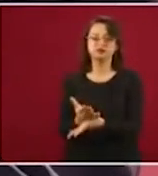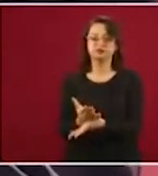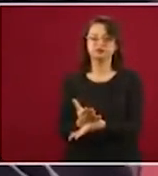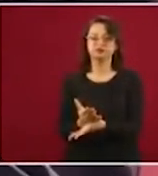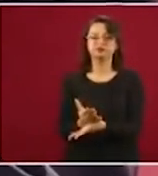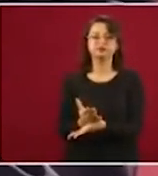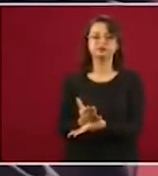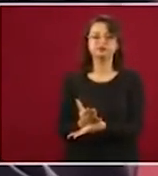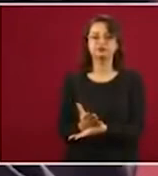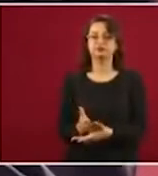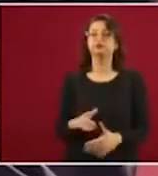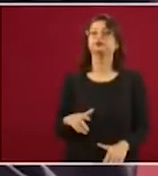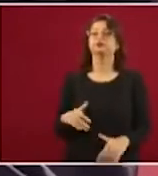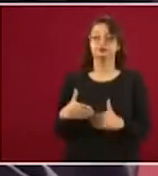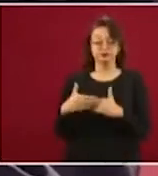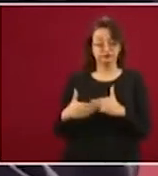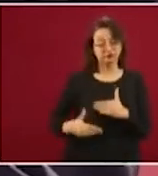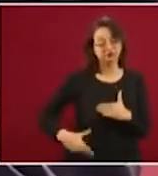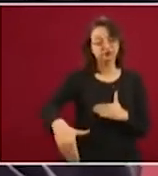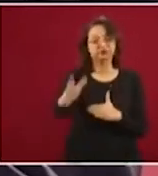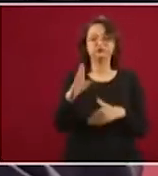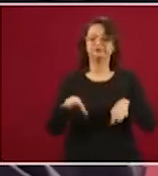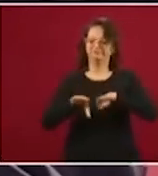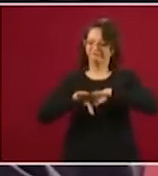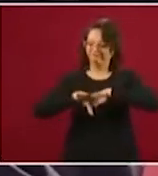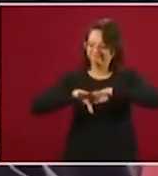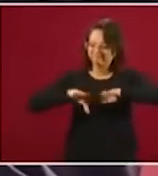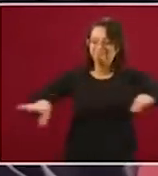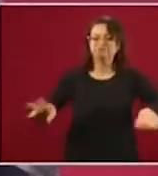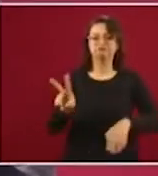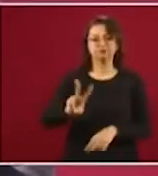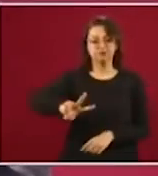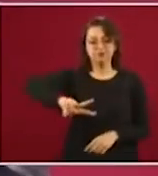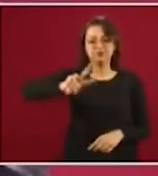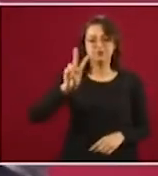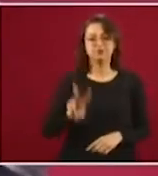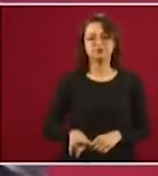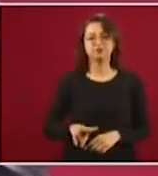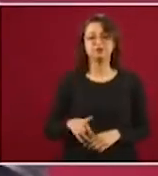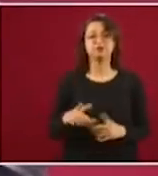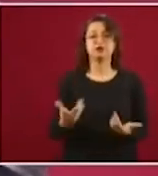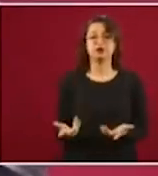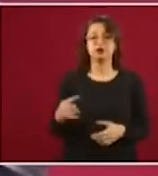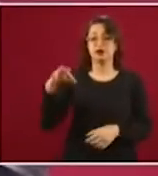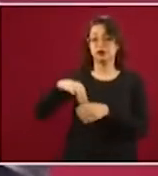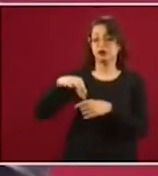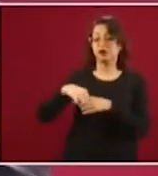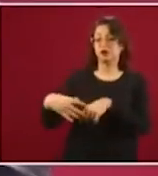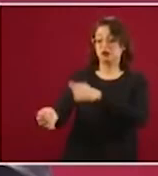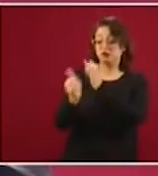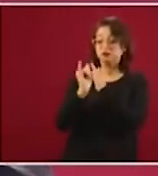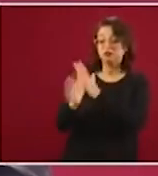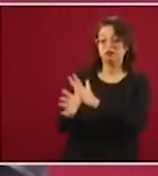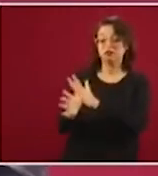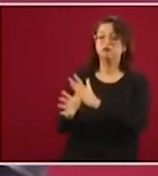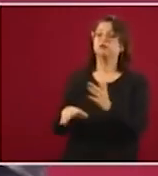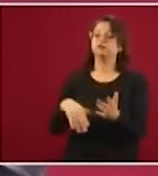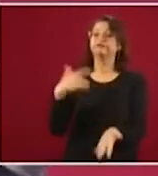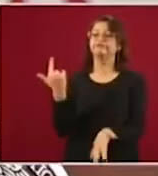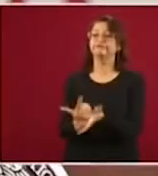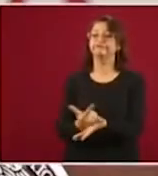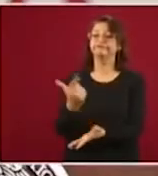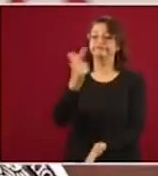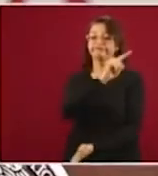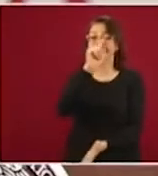haber democracia, además, ya es delito grave el fraude